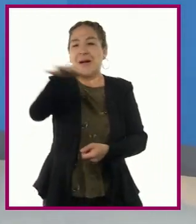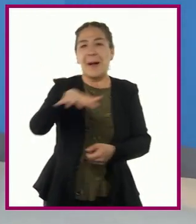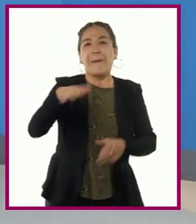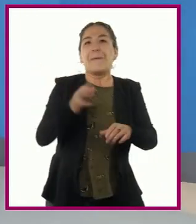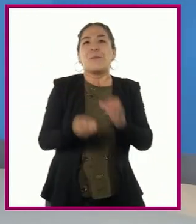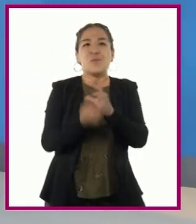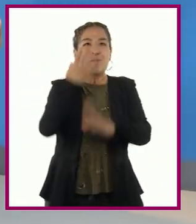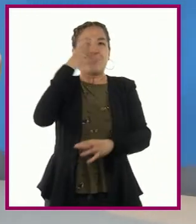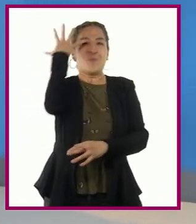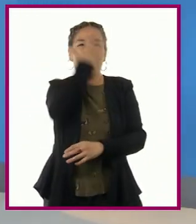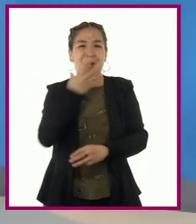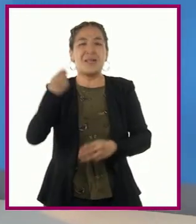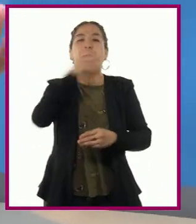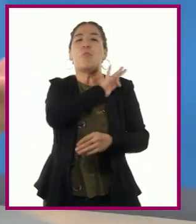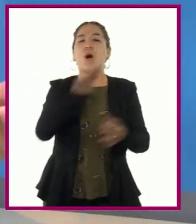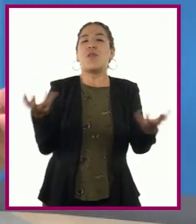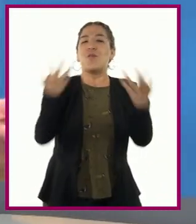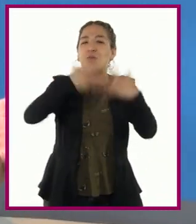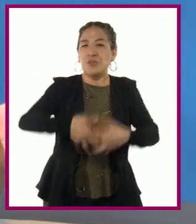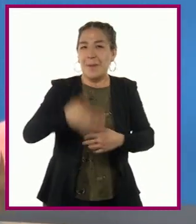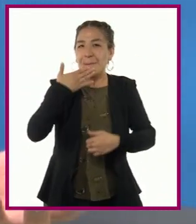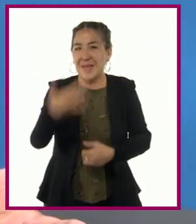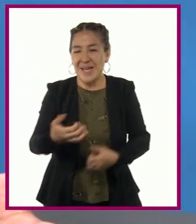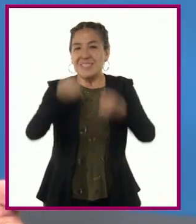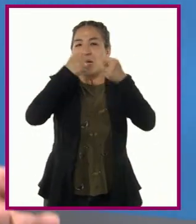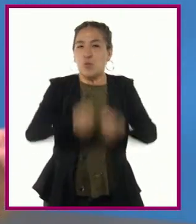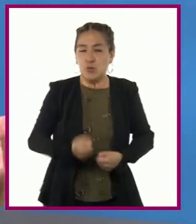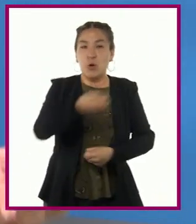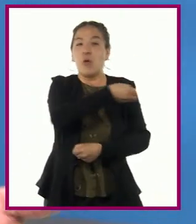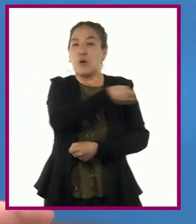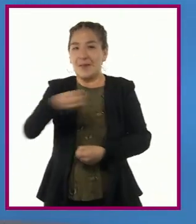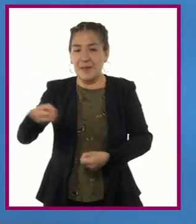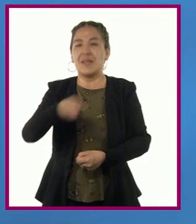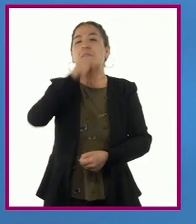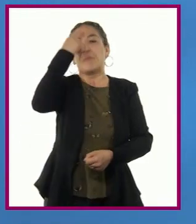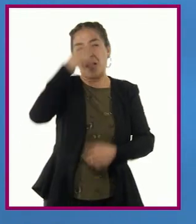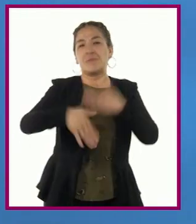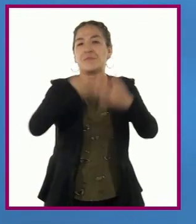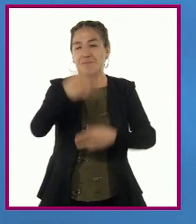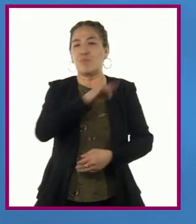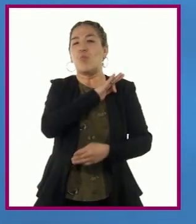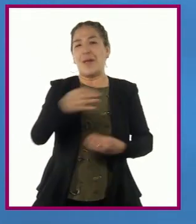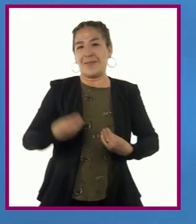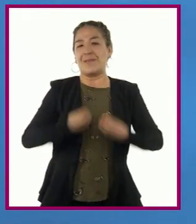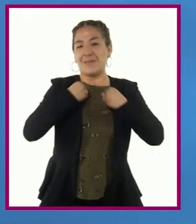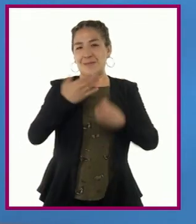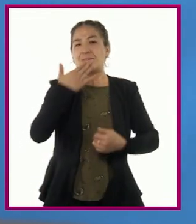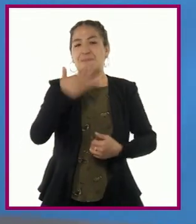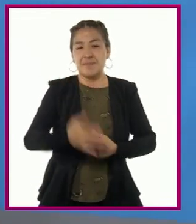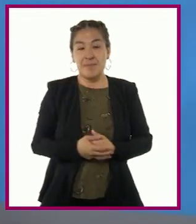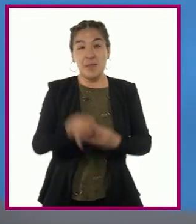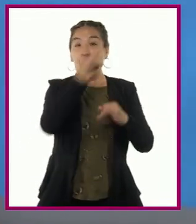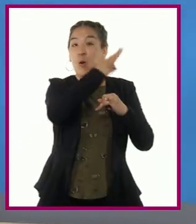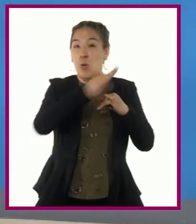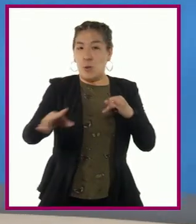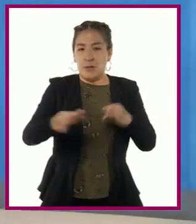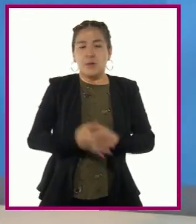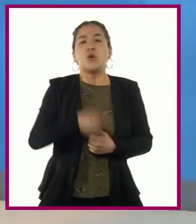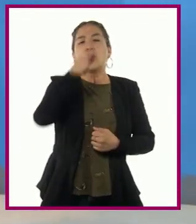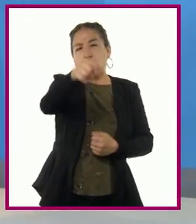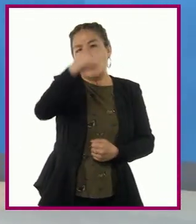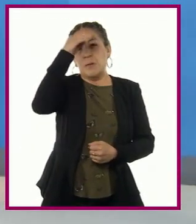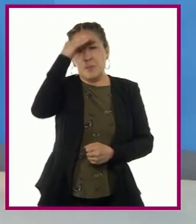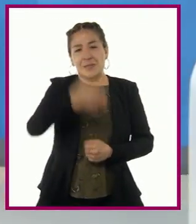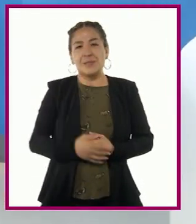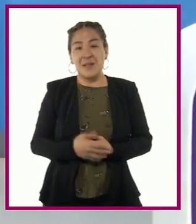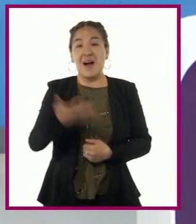vuelvan lugares más funcionales, seguros, ordenados y sustentables para vivir. Finalmente, reflexionen